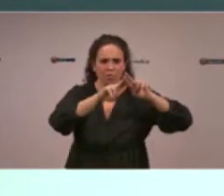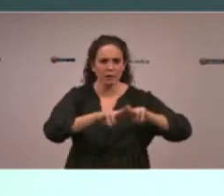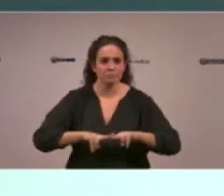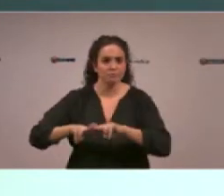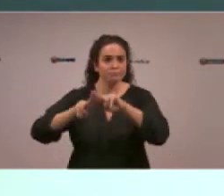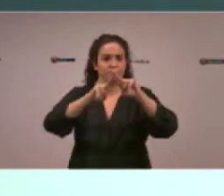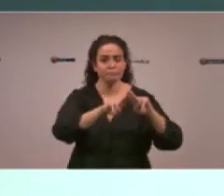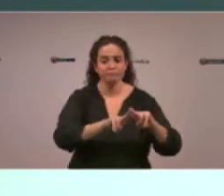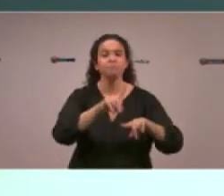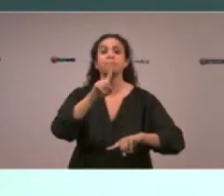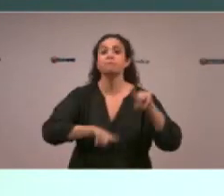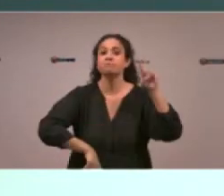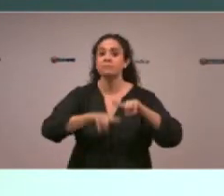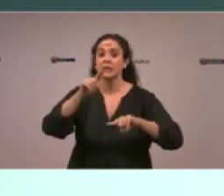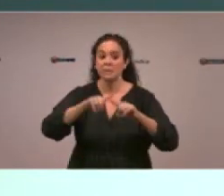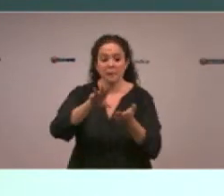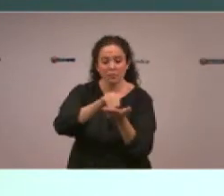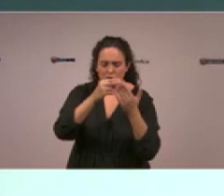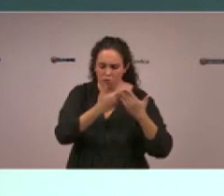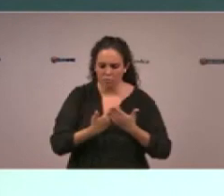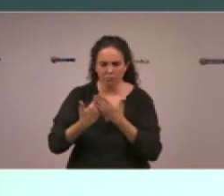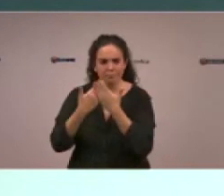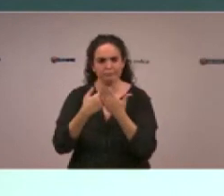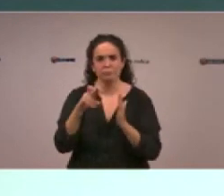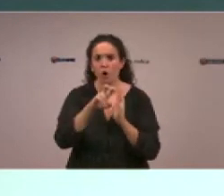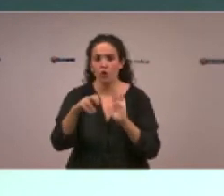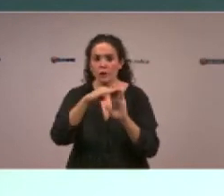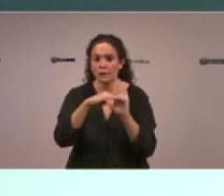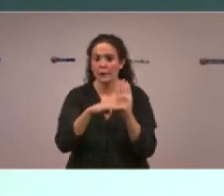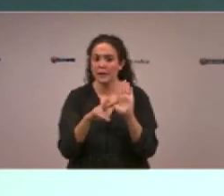alguna otra decisión, alguna otra medida, pues dentro